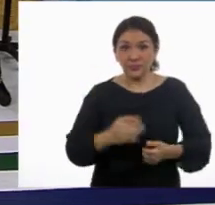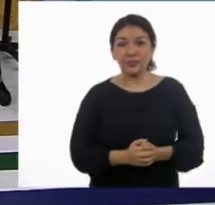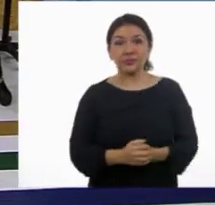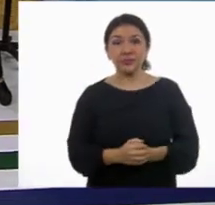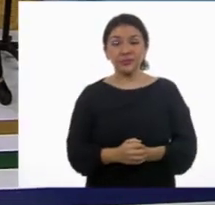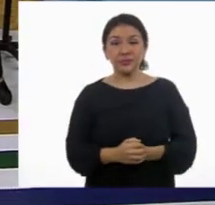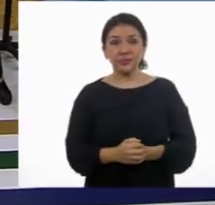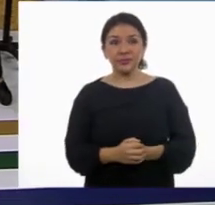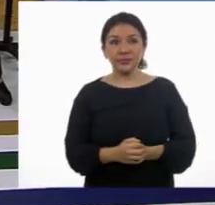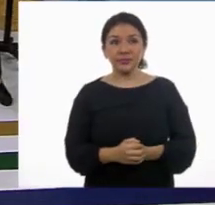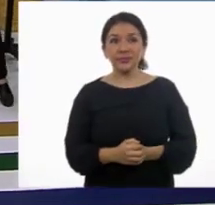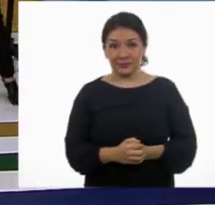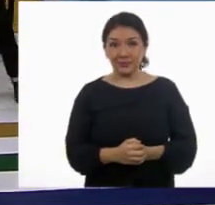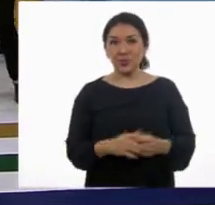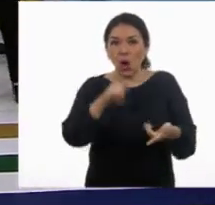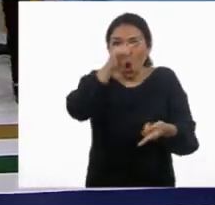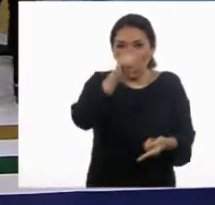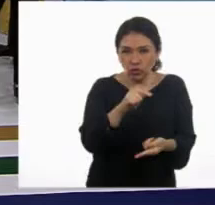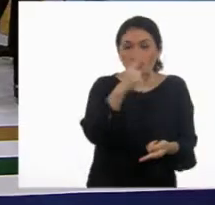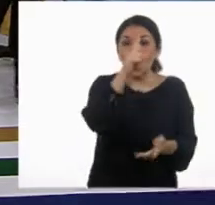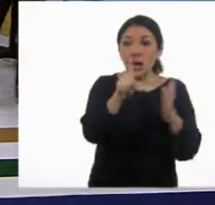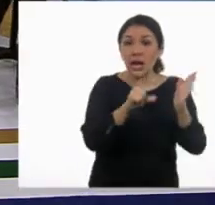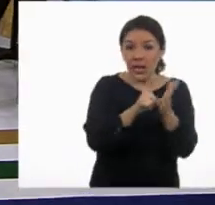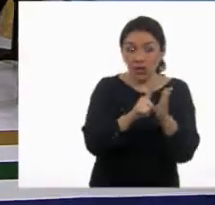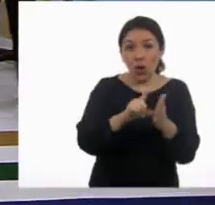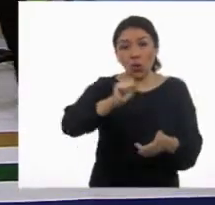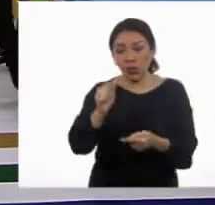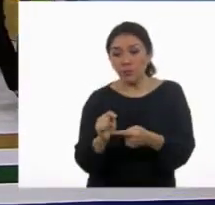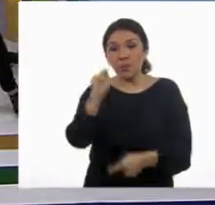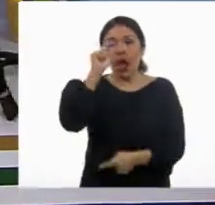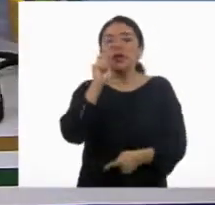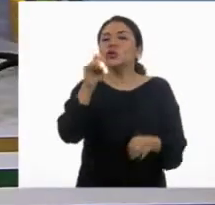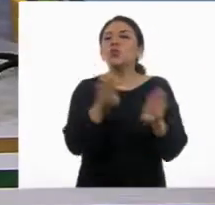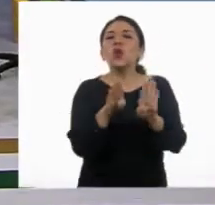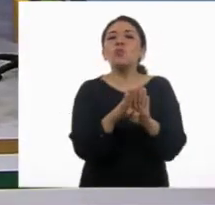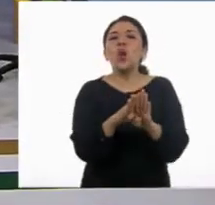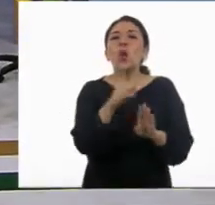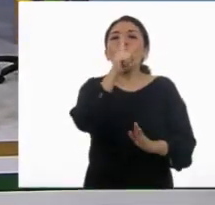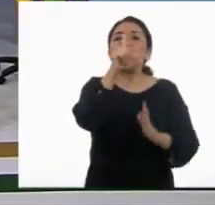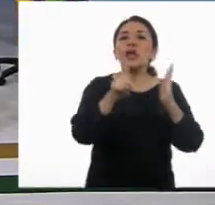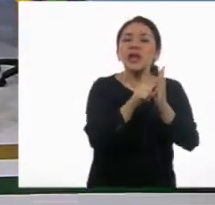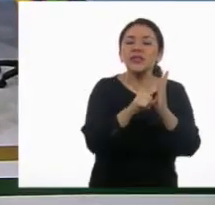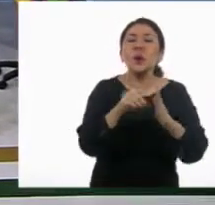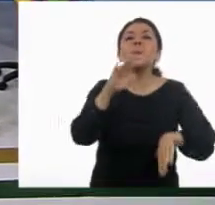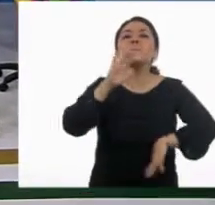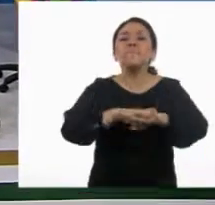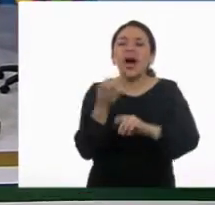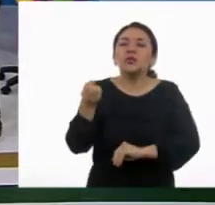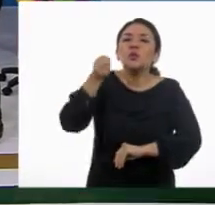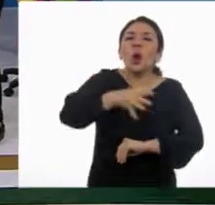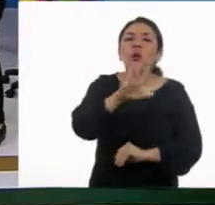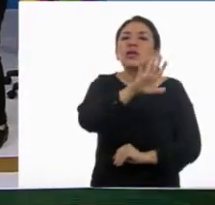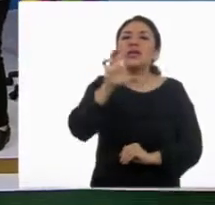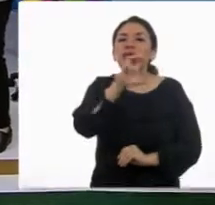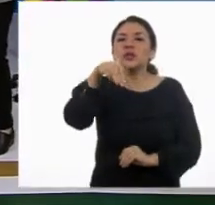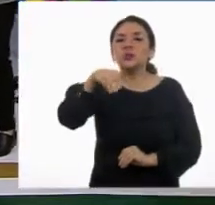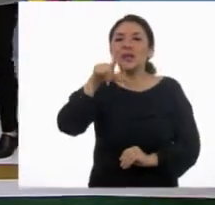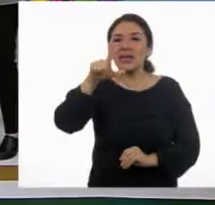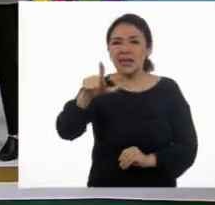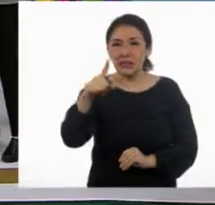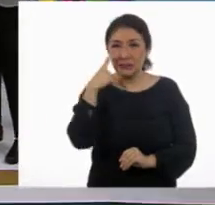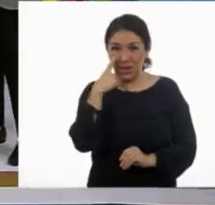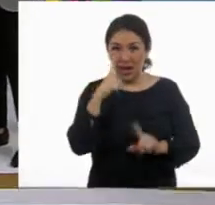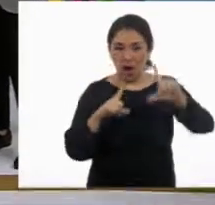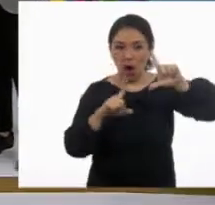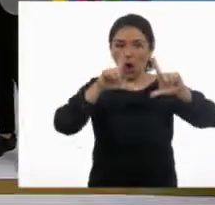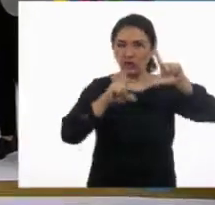aquí y lo representa igual si le sumáramos los 500 mililitros. Entonces, esta